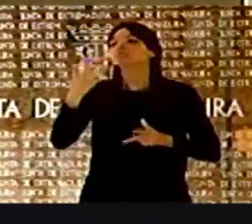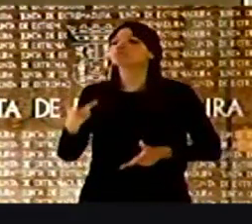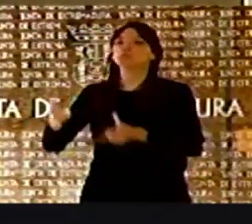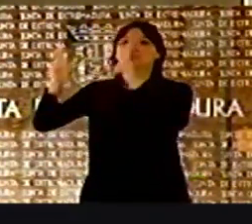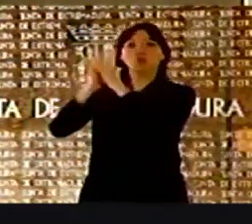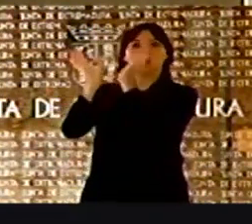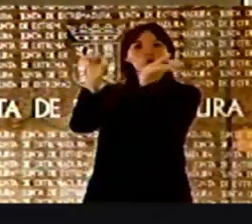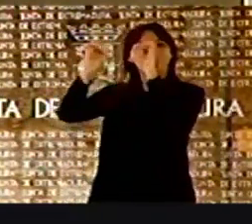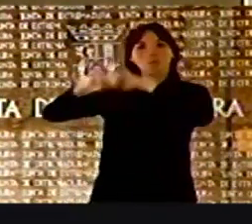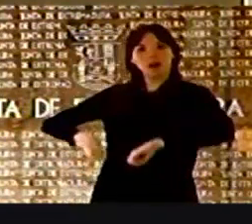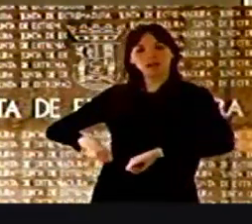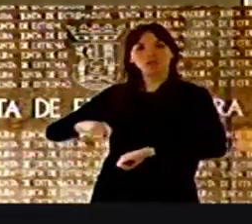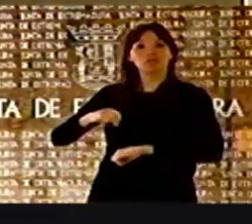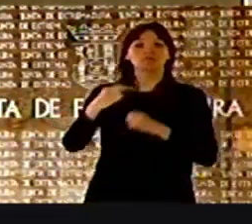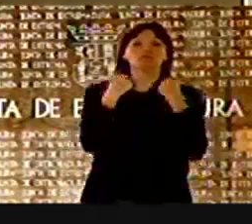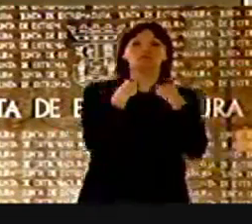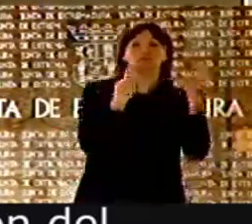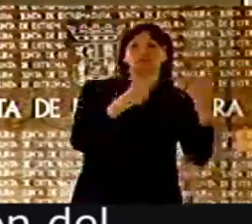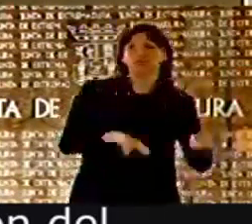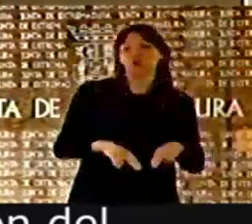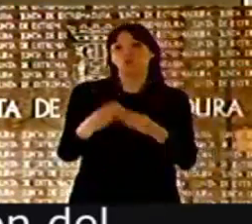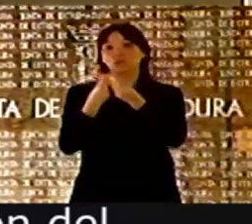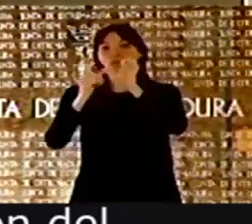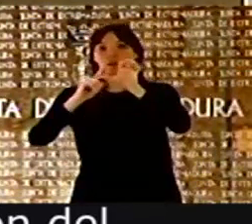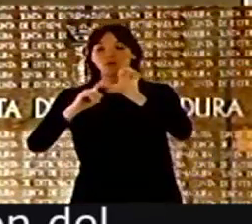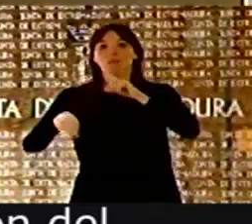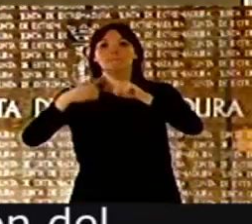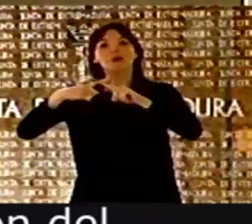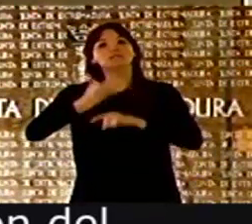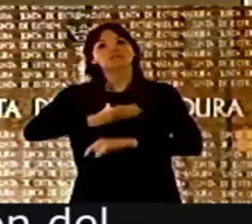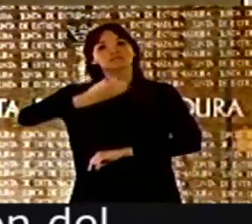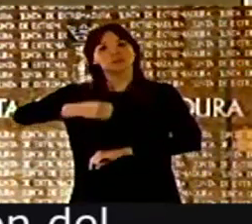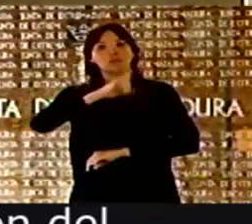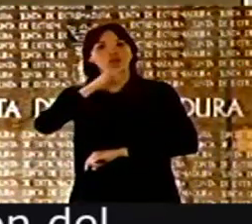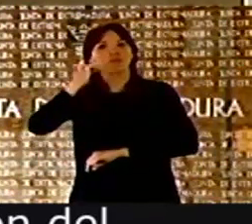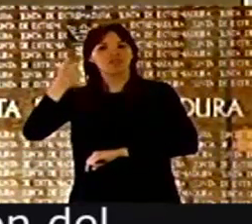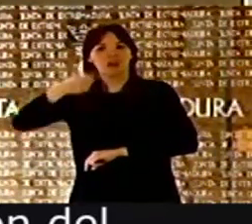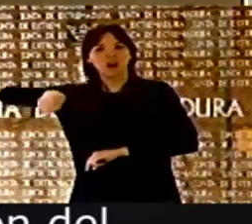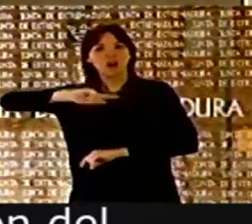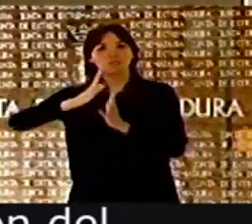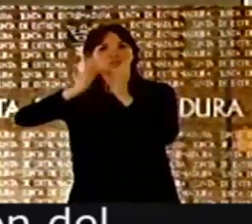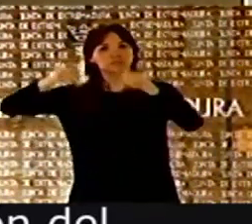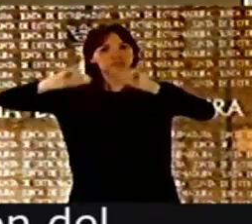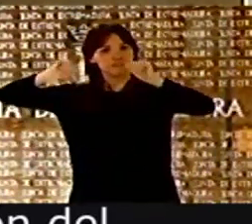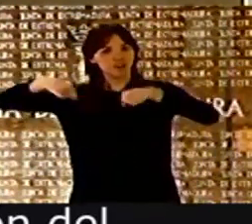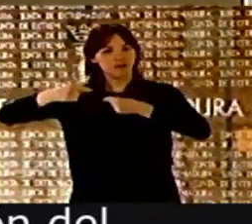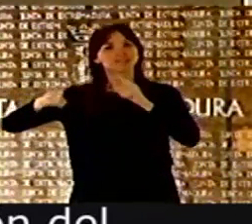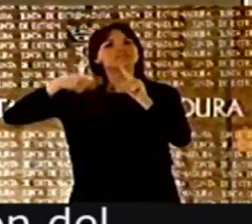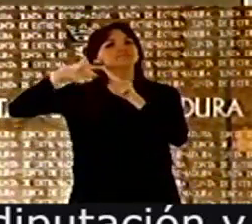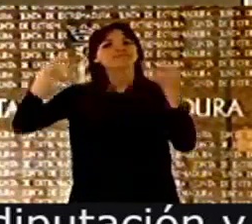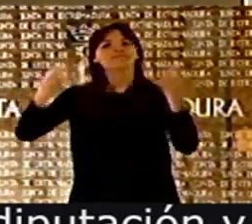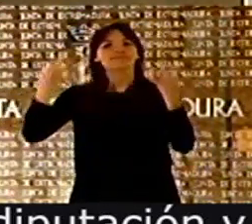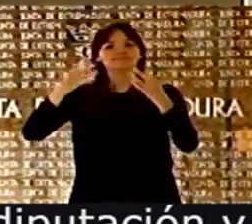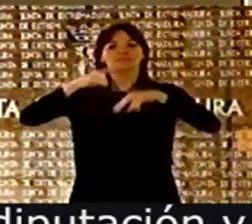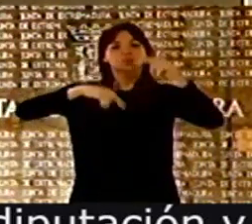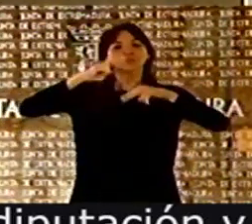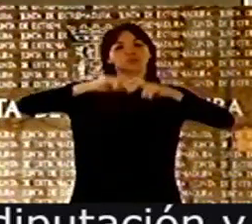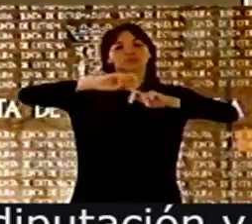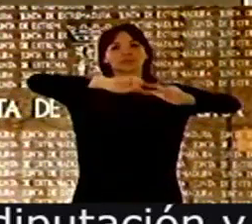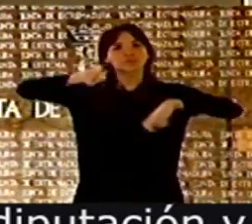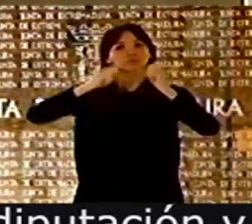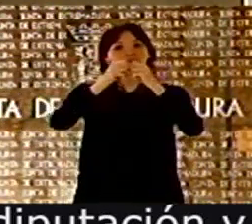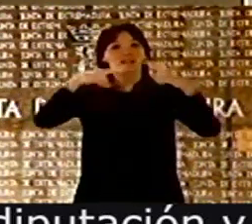la Junta de Extremadura, la Diputación y el Ayuntamiento de Olivenza para la financiación y ejecución de las obras de acondicionamiento y mejora de las carreteras